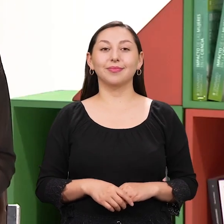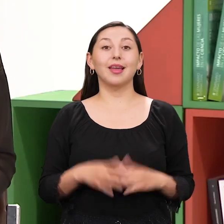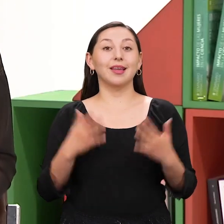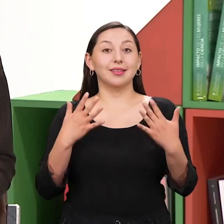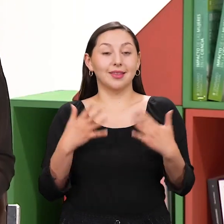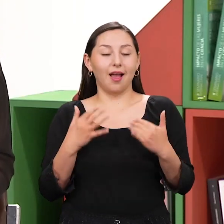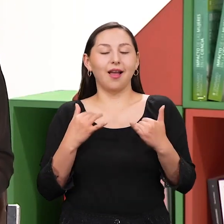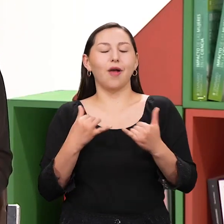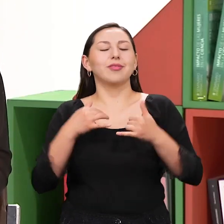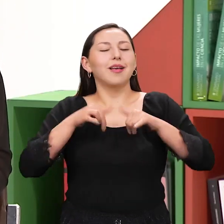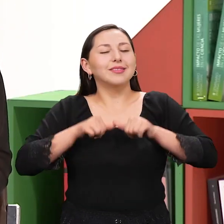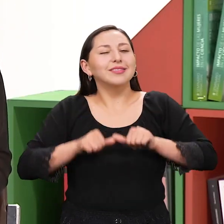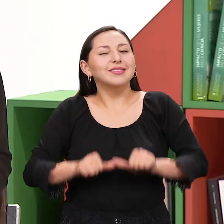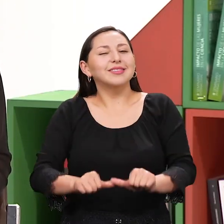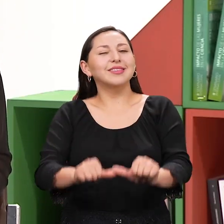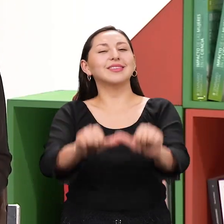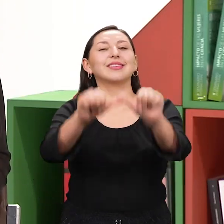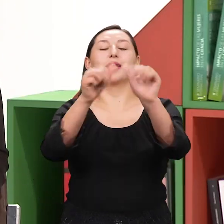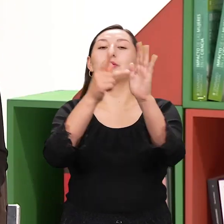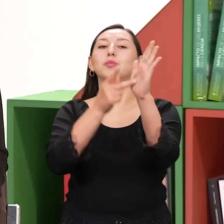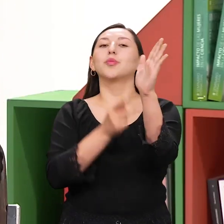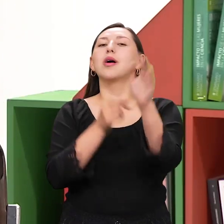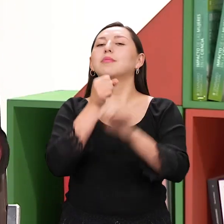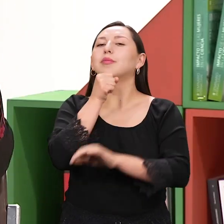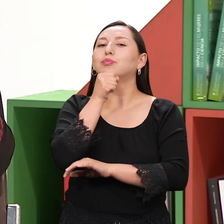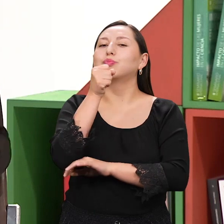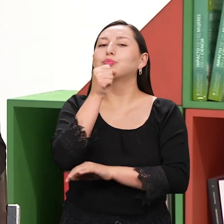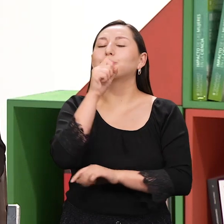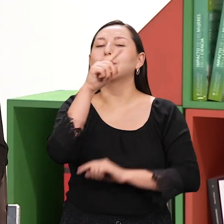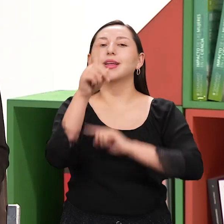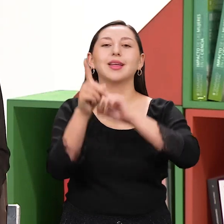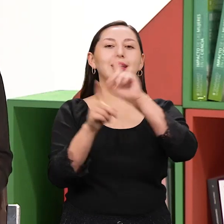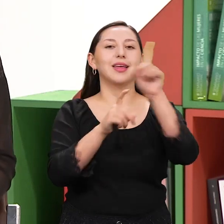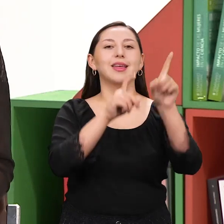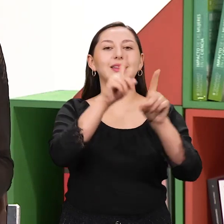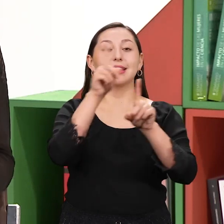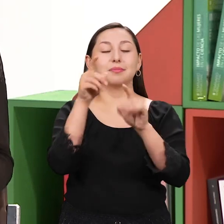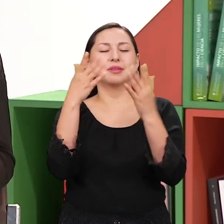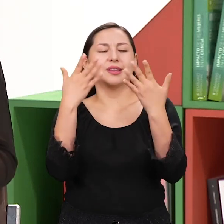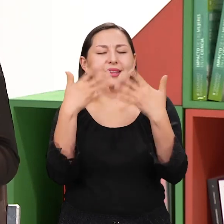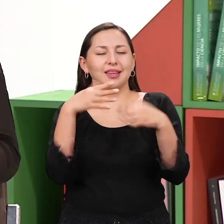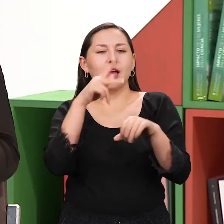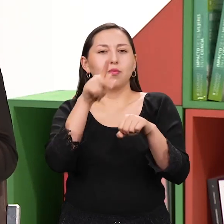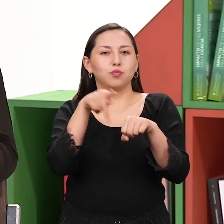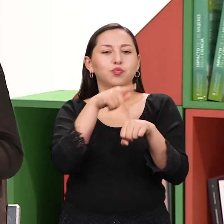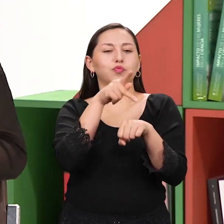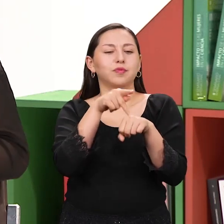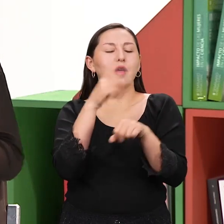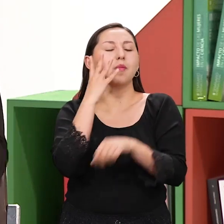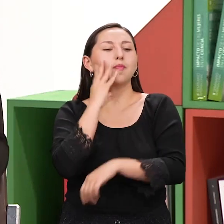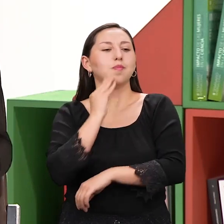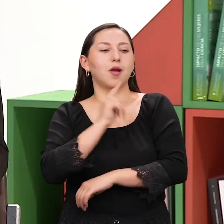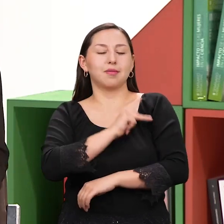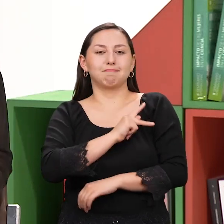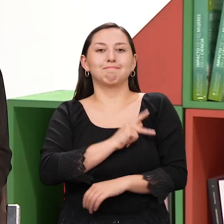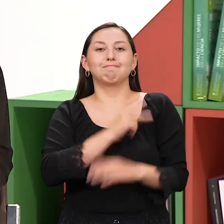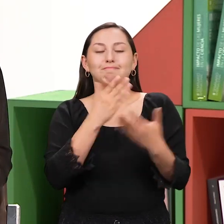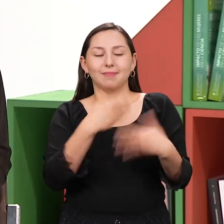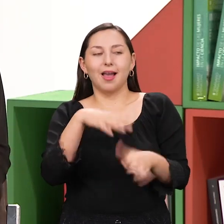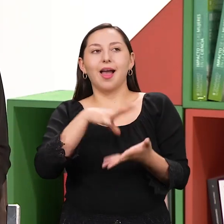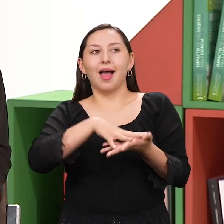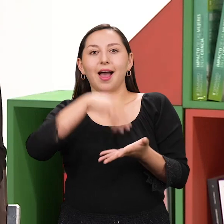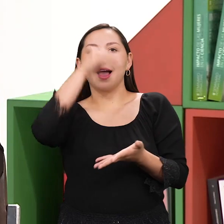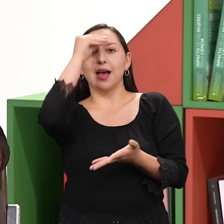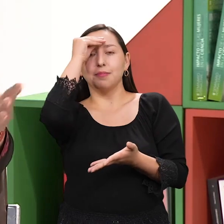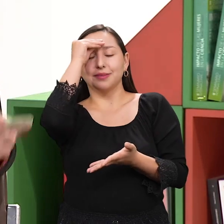Estamos de regreso ya con nuestra invitada y ahora que ya hemos escuchado un poco sobre lo que haces, las investigaciones que estás realizando,